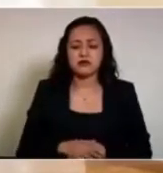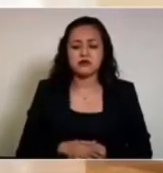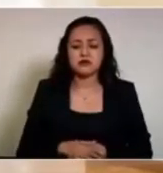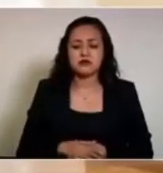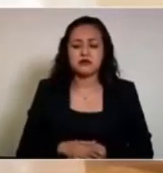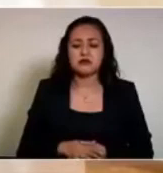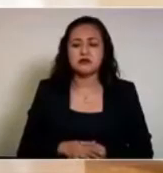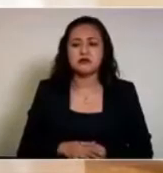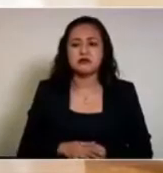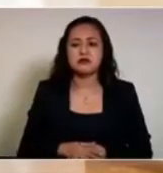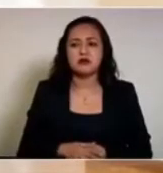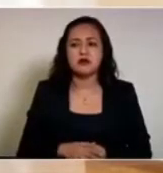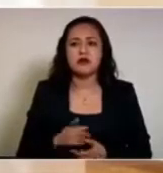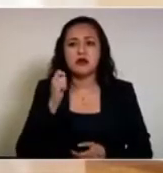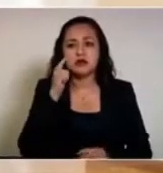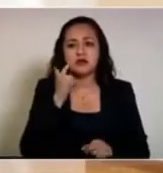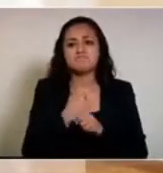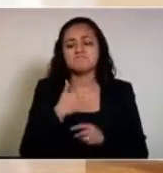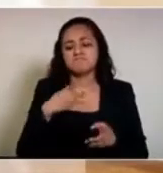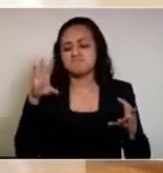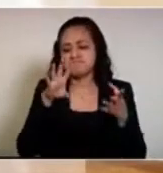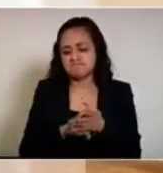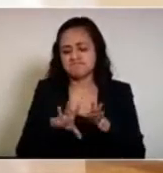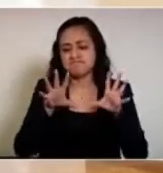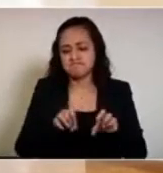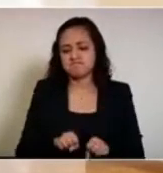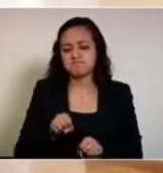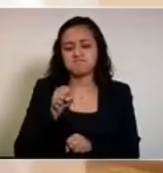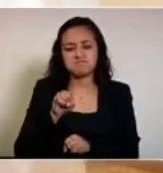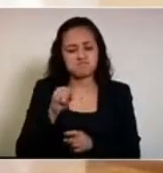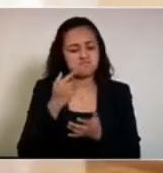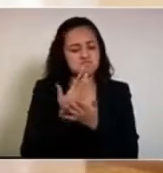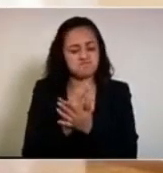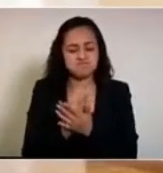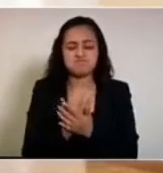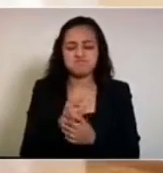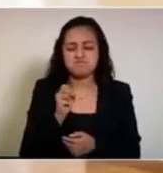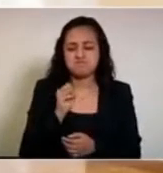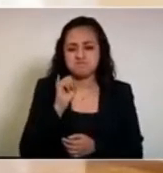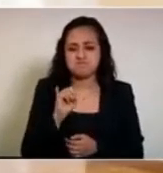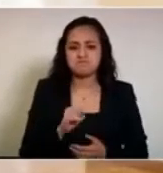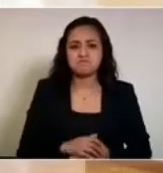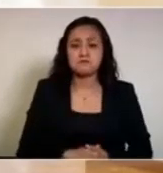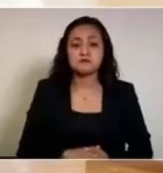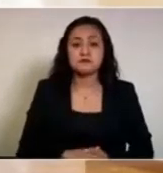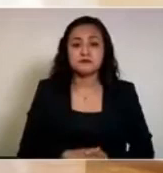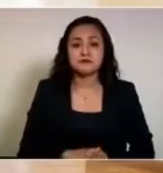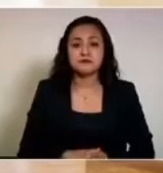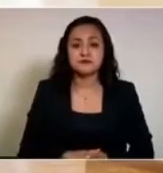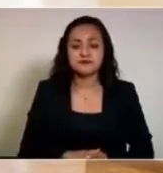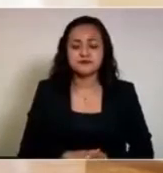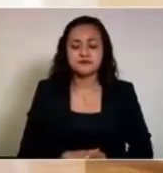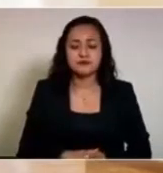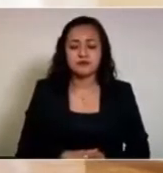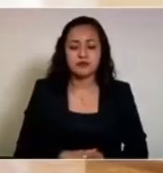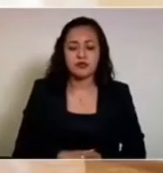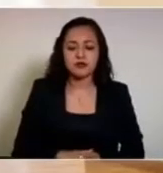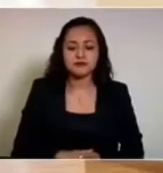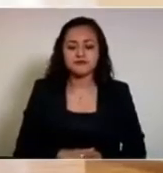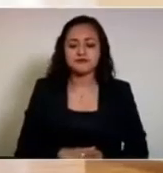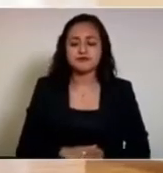este y los vamos a detener los vamos a detener es un lugar